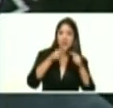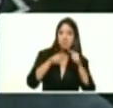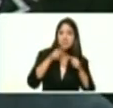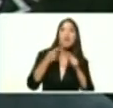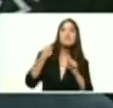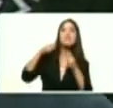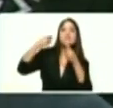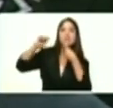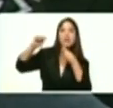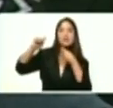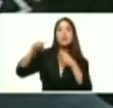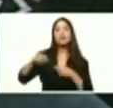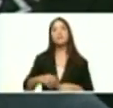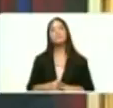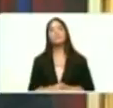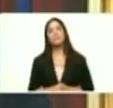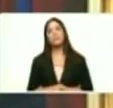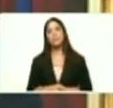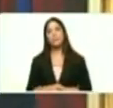e inversiones